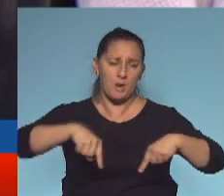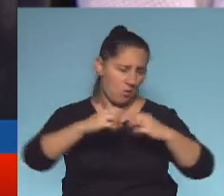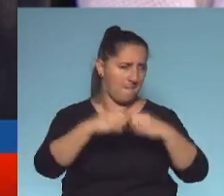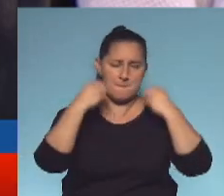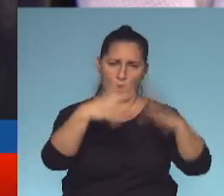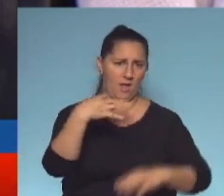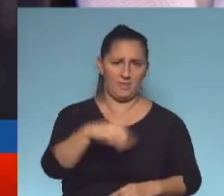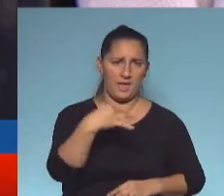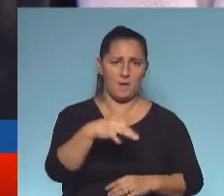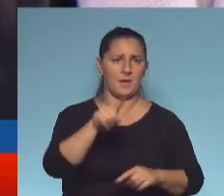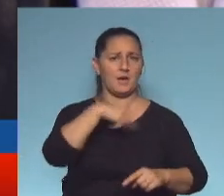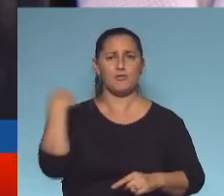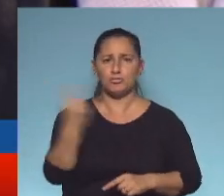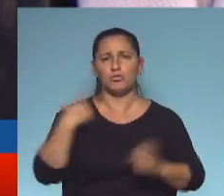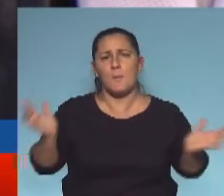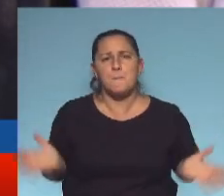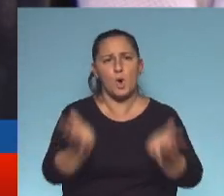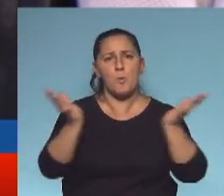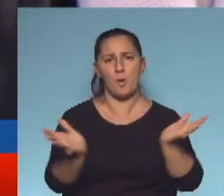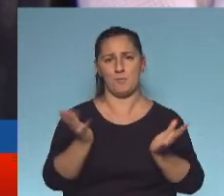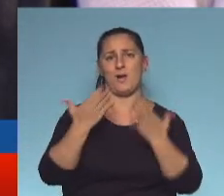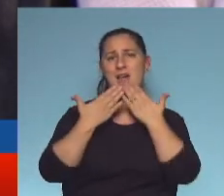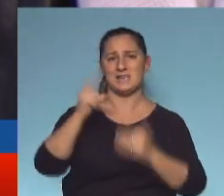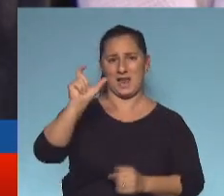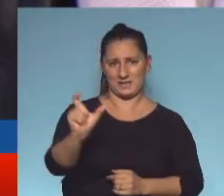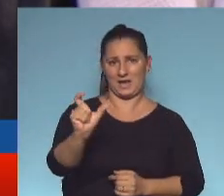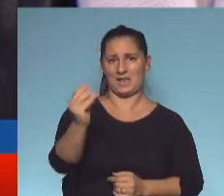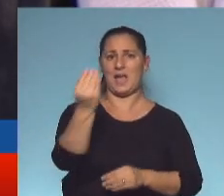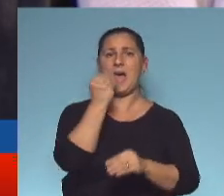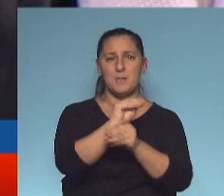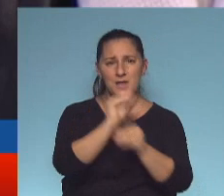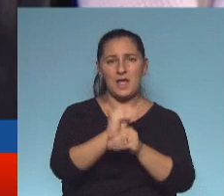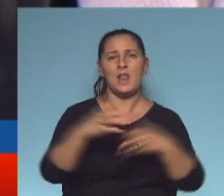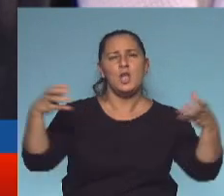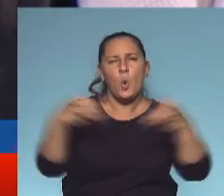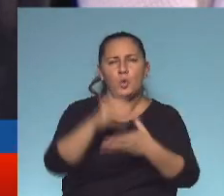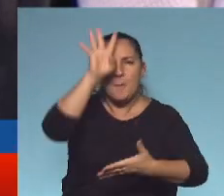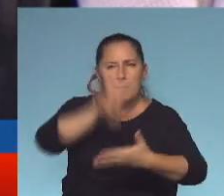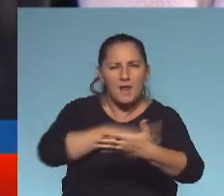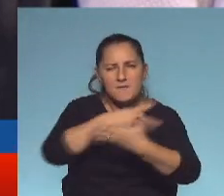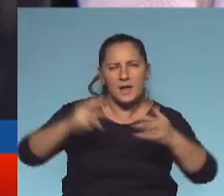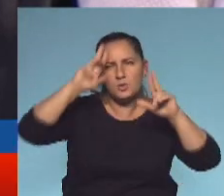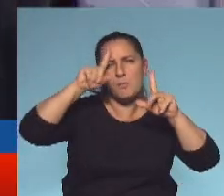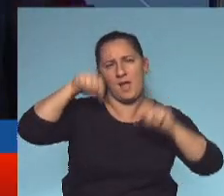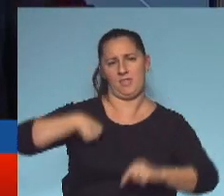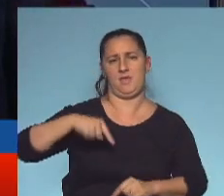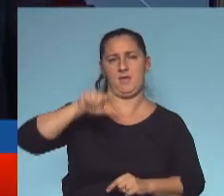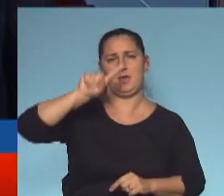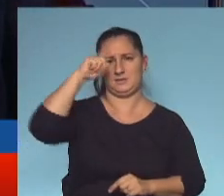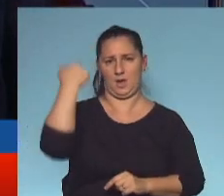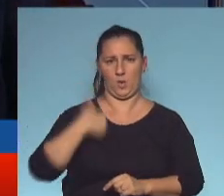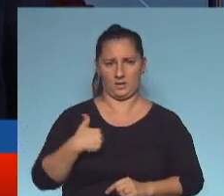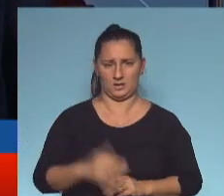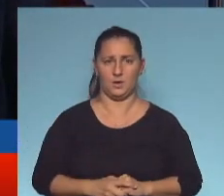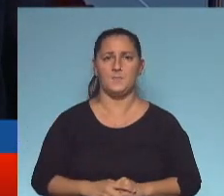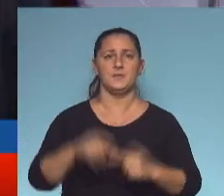que promovemos permanentemente desde la tarjeta alimentar y desde el conjunto de políticas que encaramos desde el Estado Nacional. El segundo